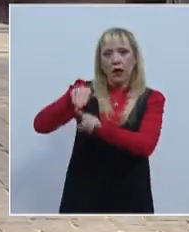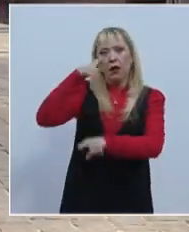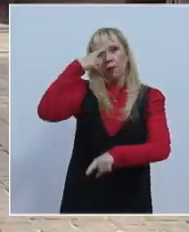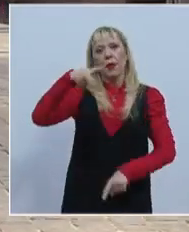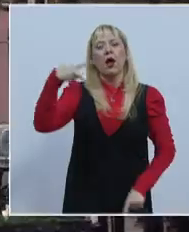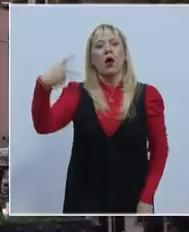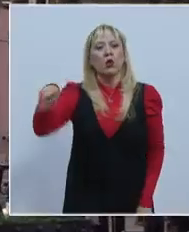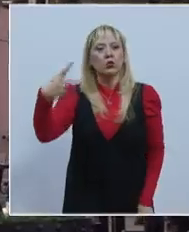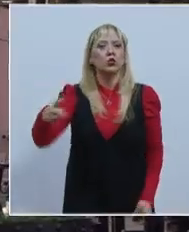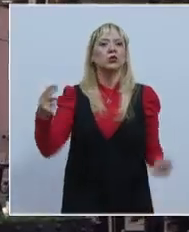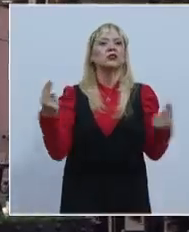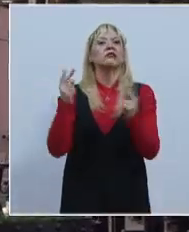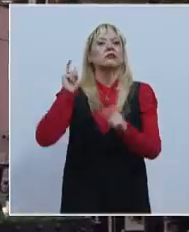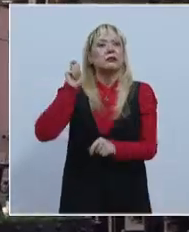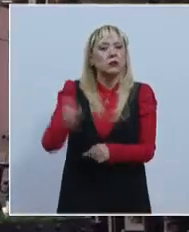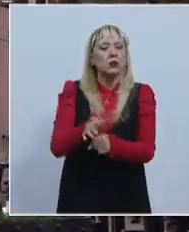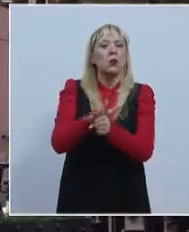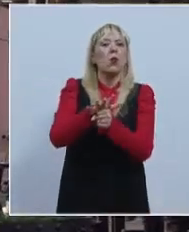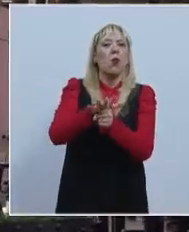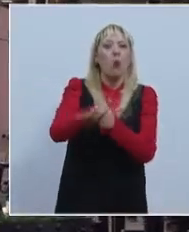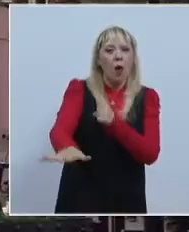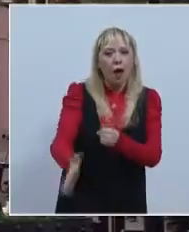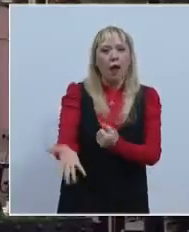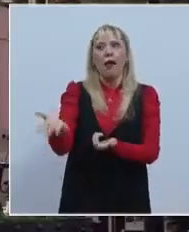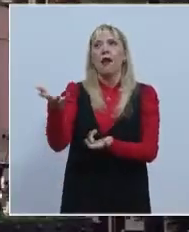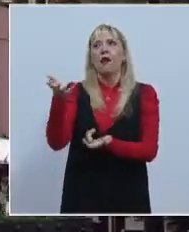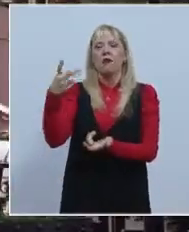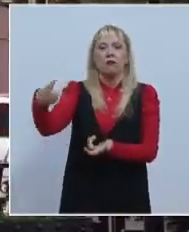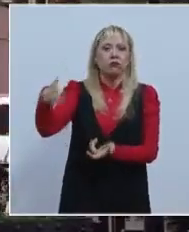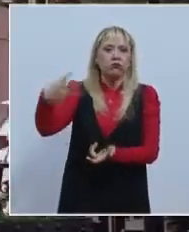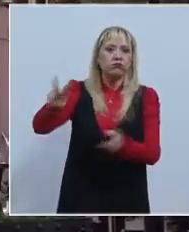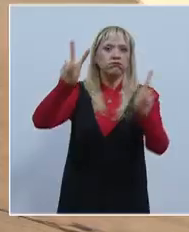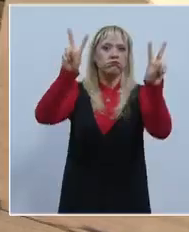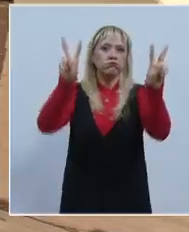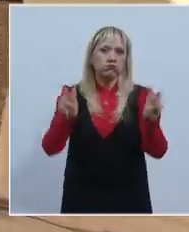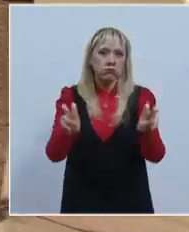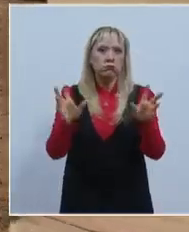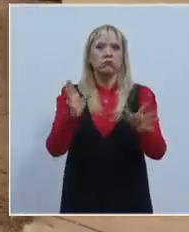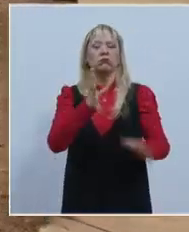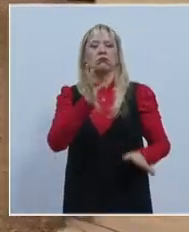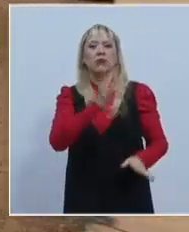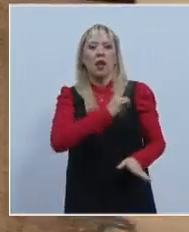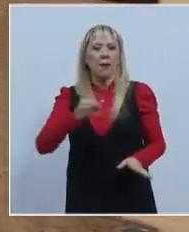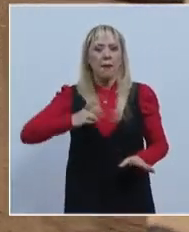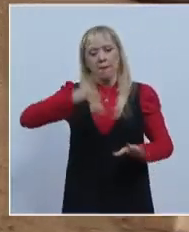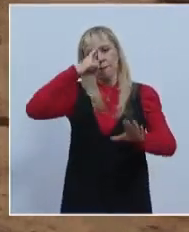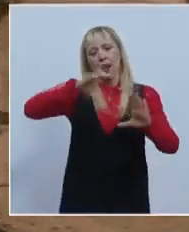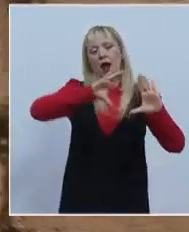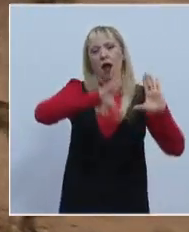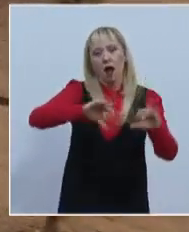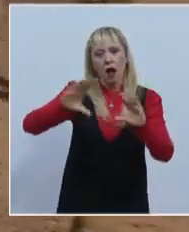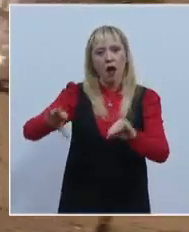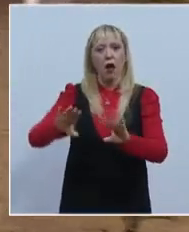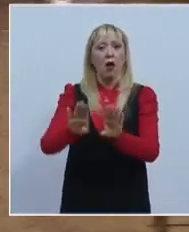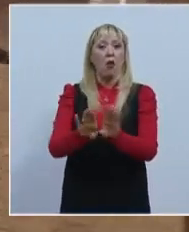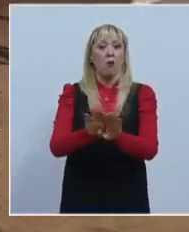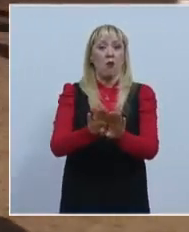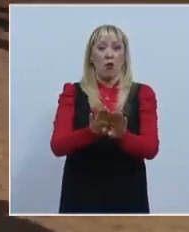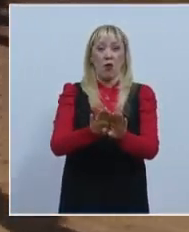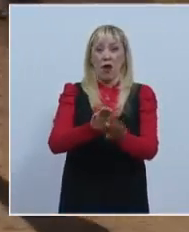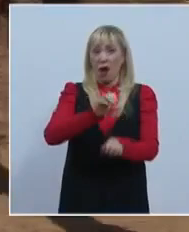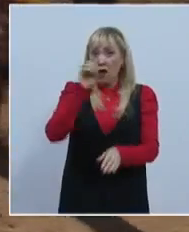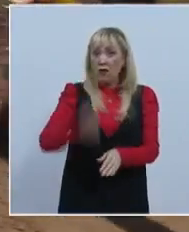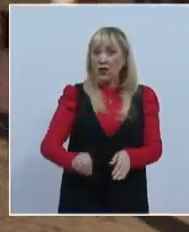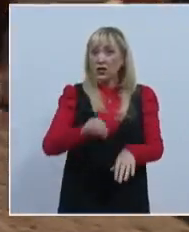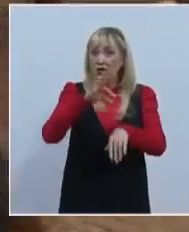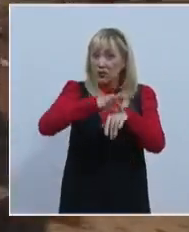propias necesidades, manteniendo de alguna manera un modelo educativo, rehabilitador o asistencialista. La Corte